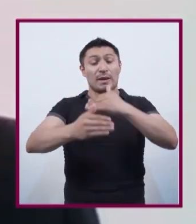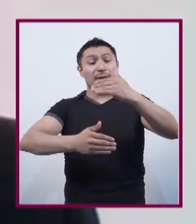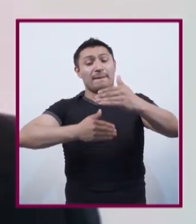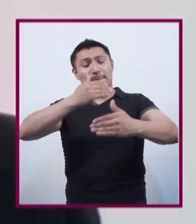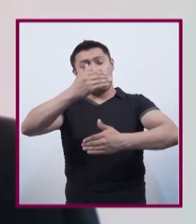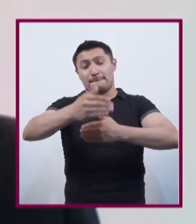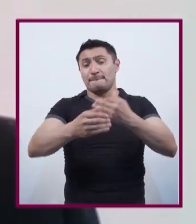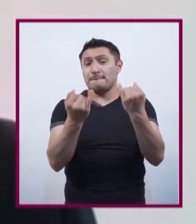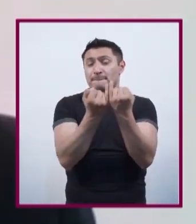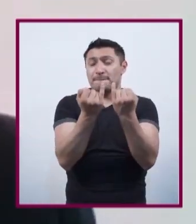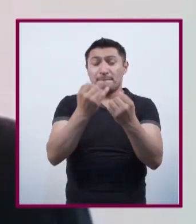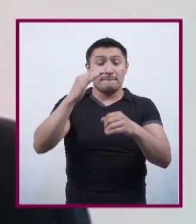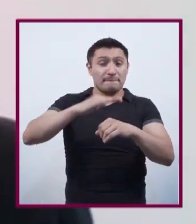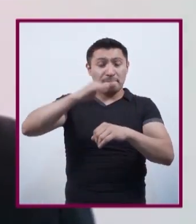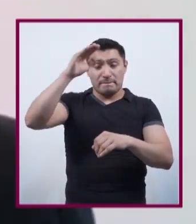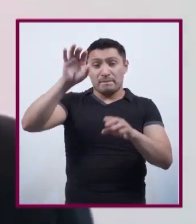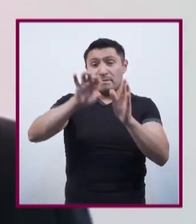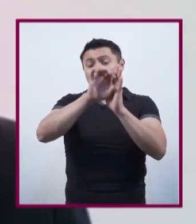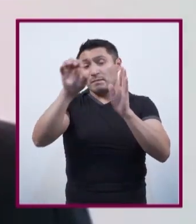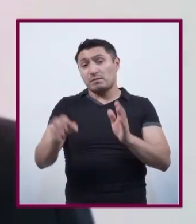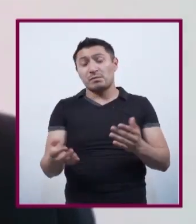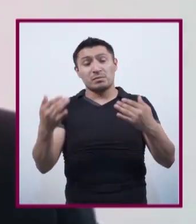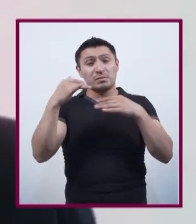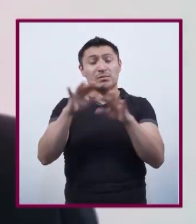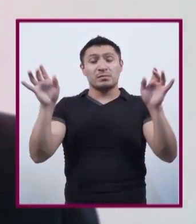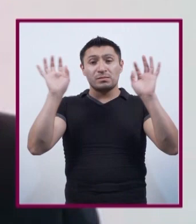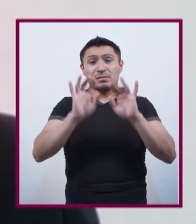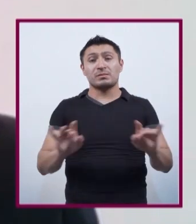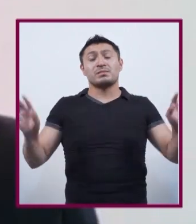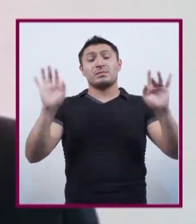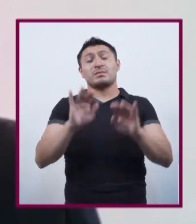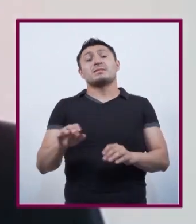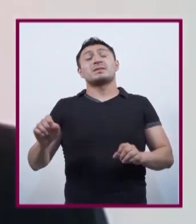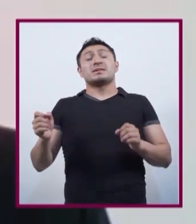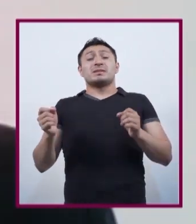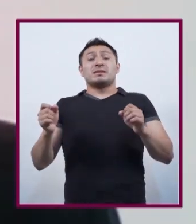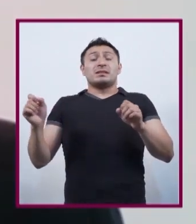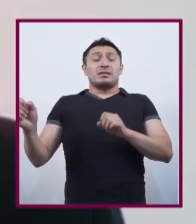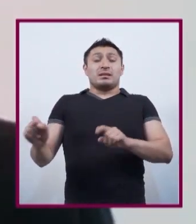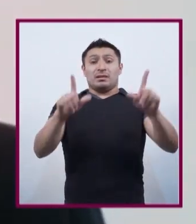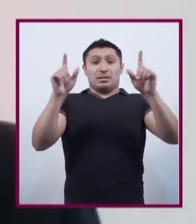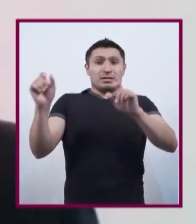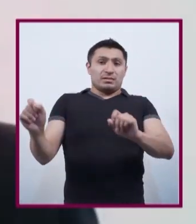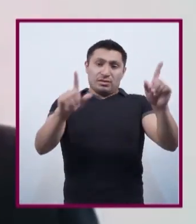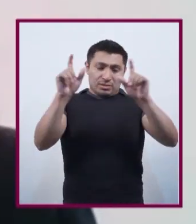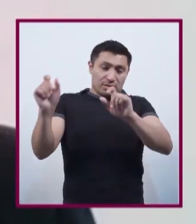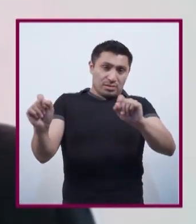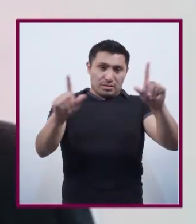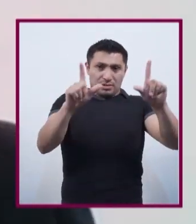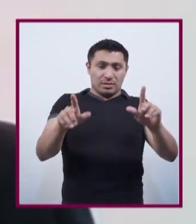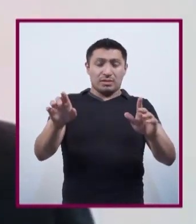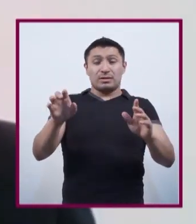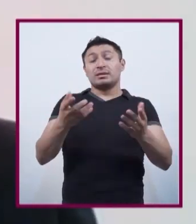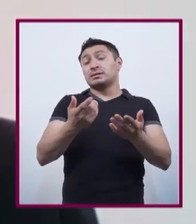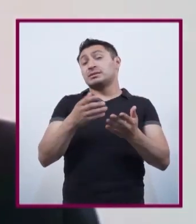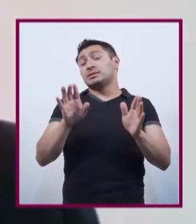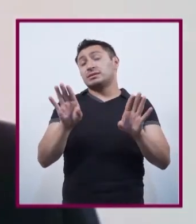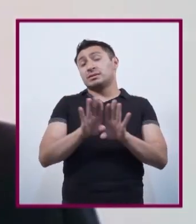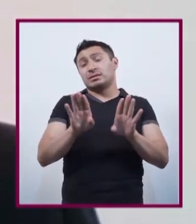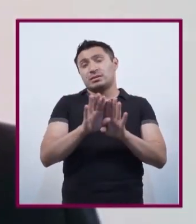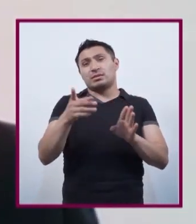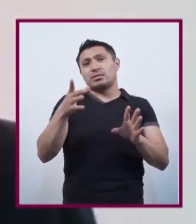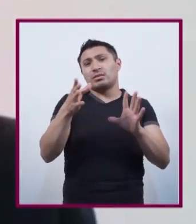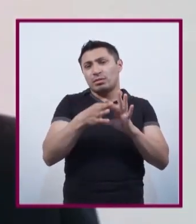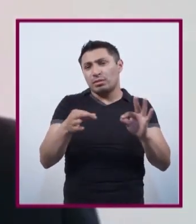manera que poco a poco se está avanzando también, por ejemplo, en los criterios de digitalización de las publicaciones, ¿no? Que como